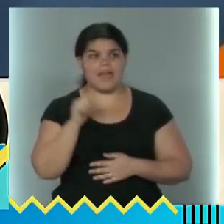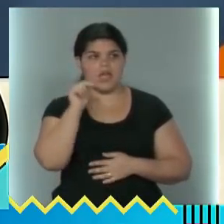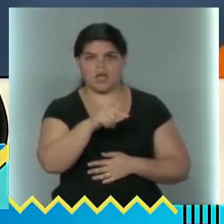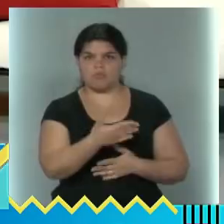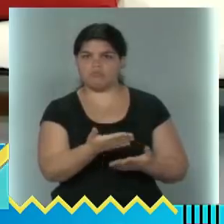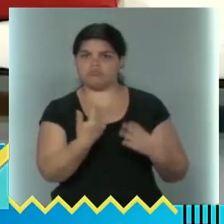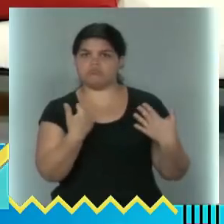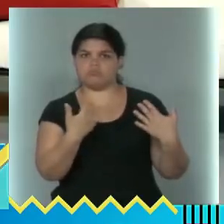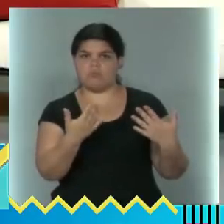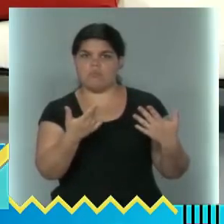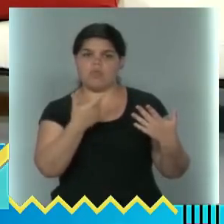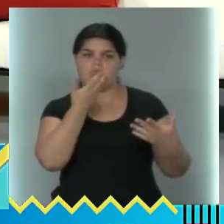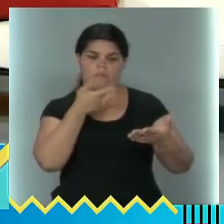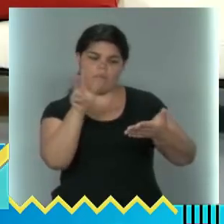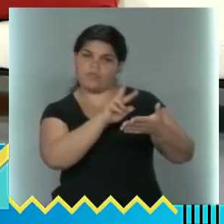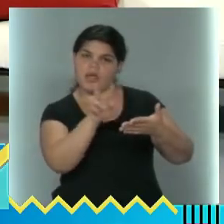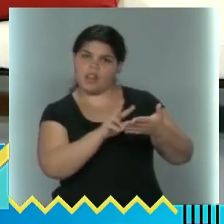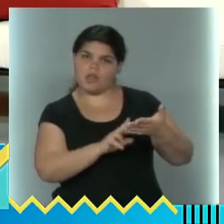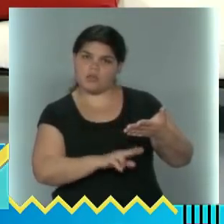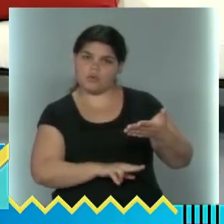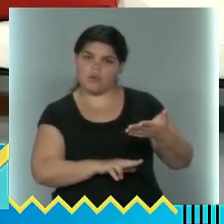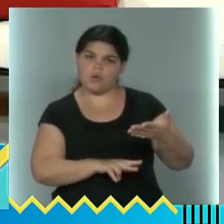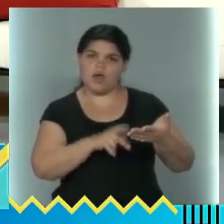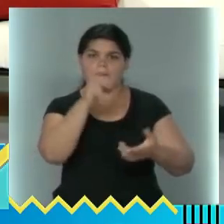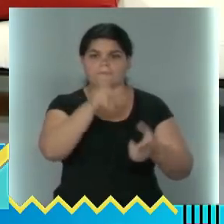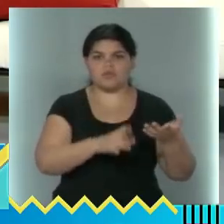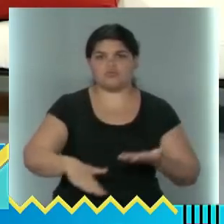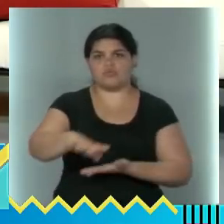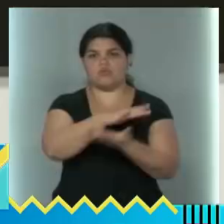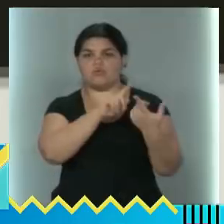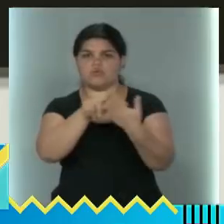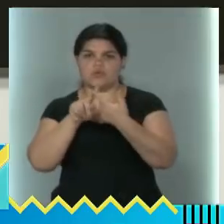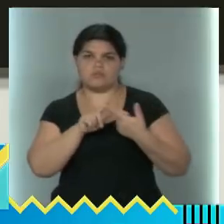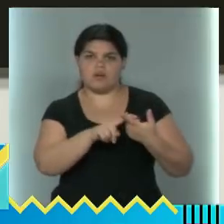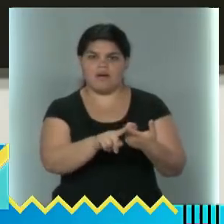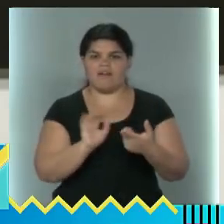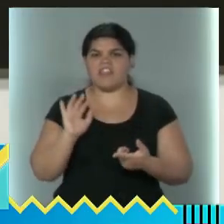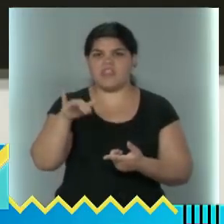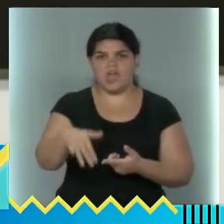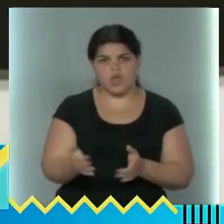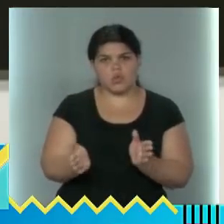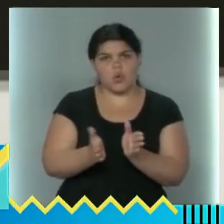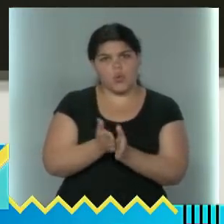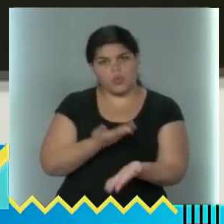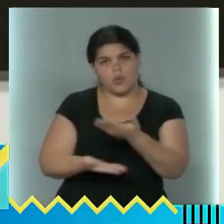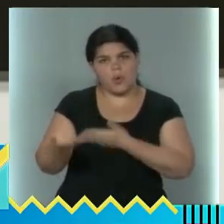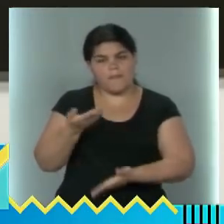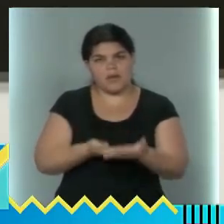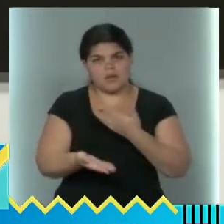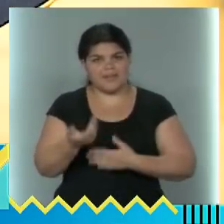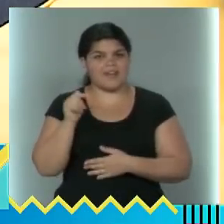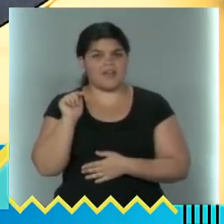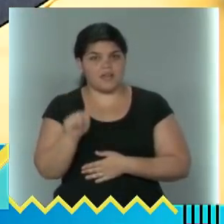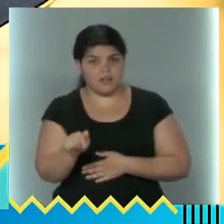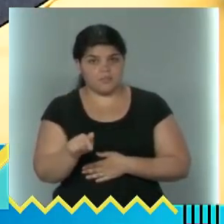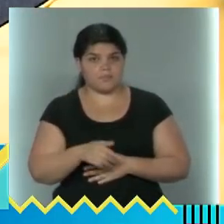disfrutar de la lectura, de la vida social, de compartir con sus nietos. Es decir, él manejó mucho